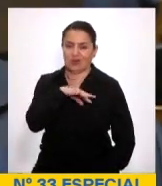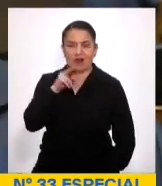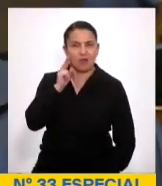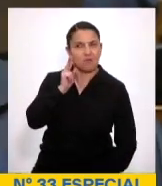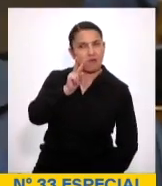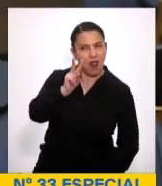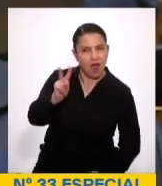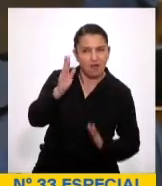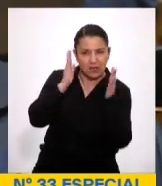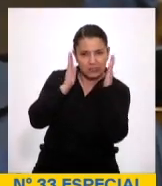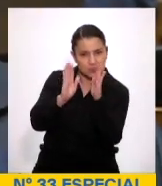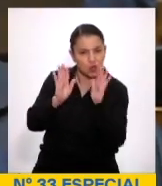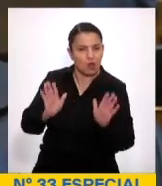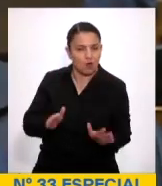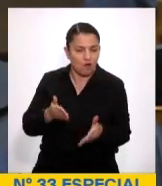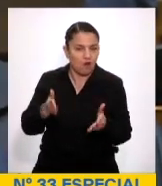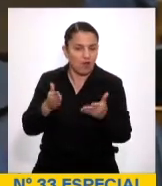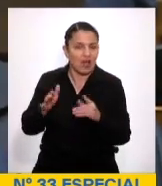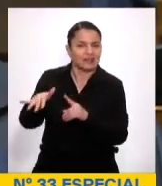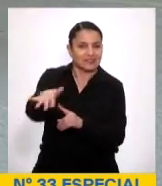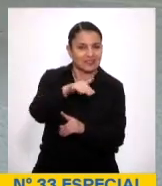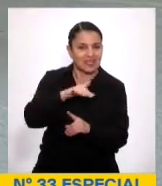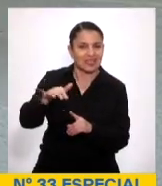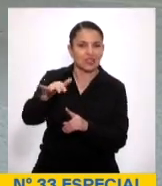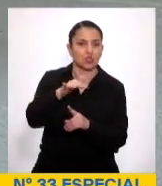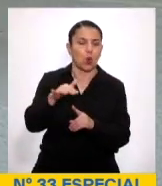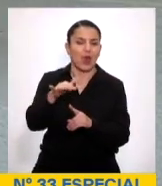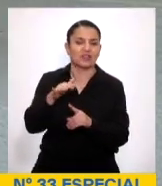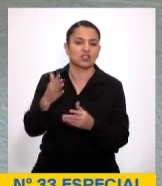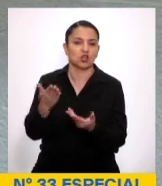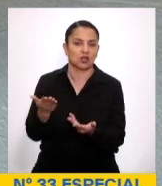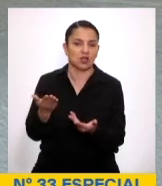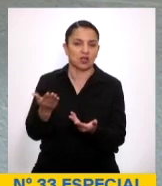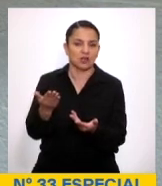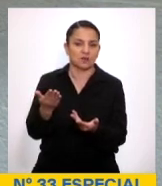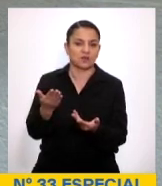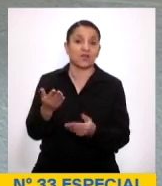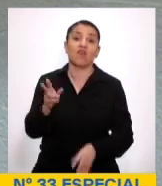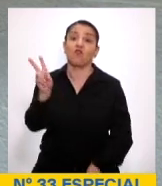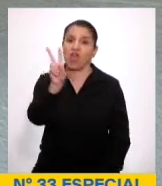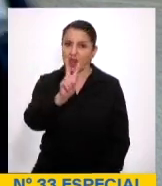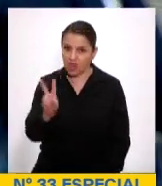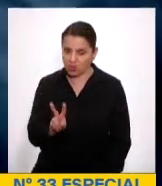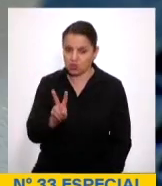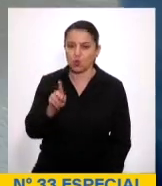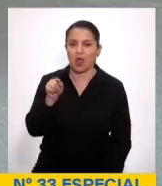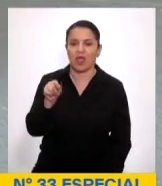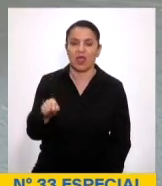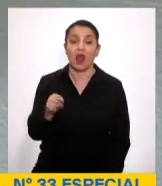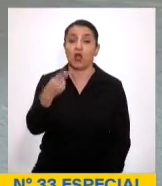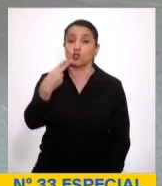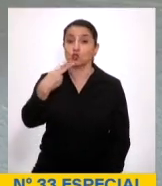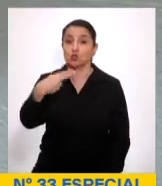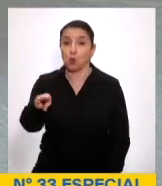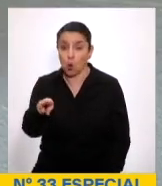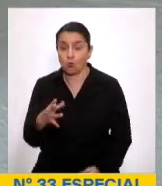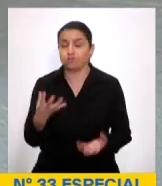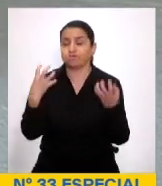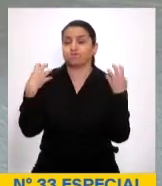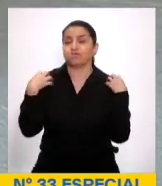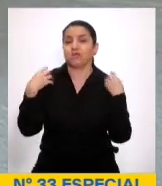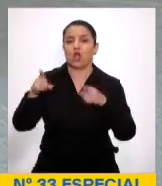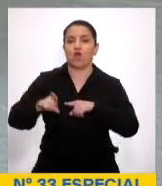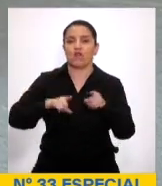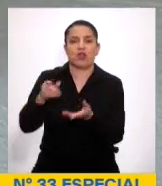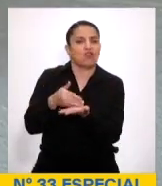atención y entusiasmo lo que sucedía en la capitanía general de Venezuela que había derrocado su gobernador y también en Buenos